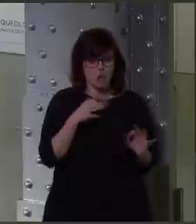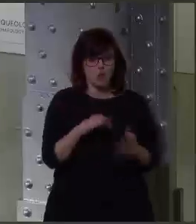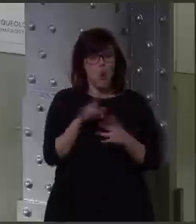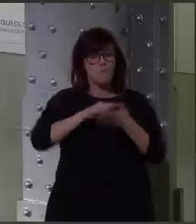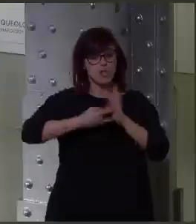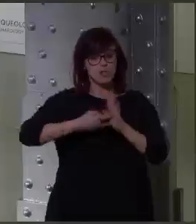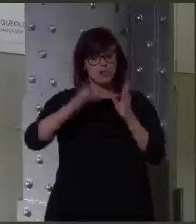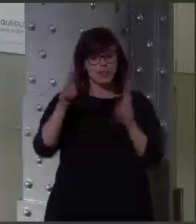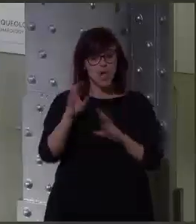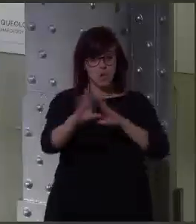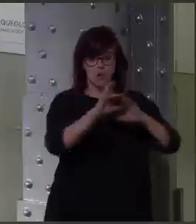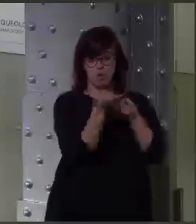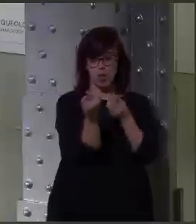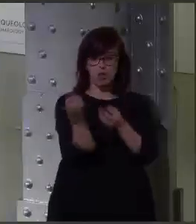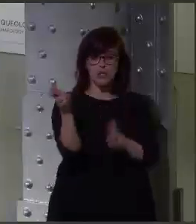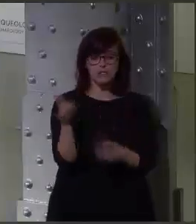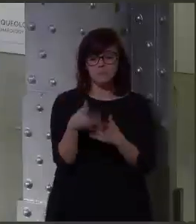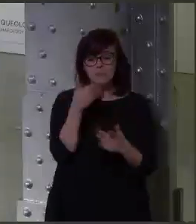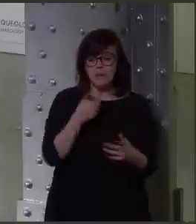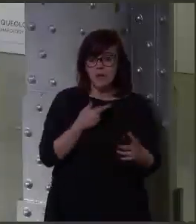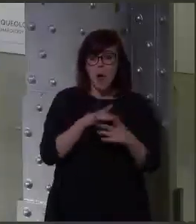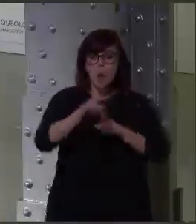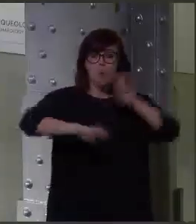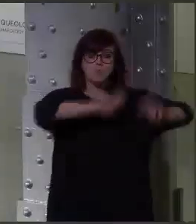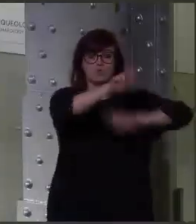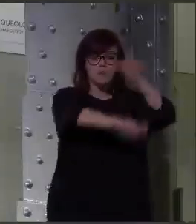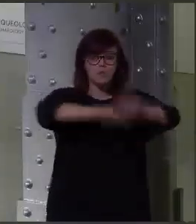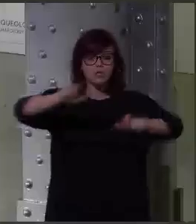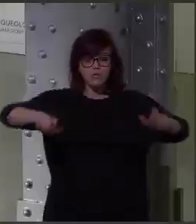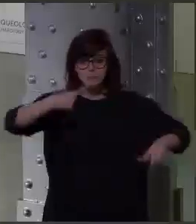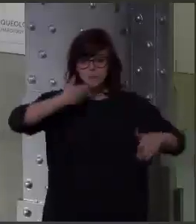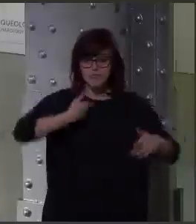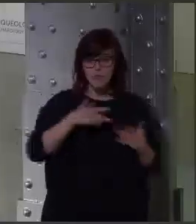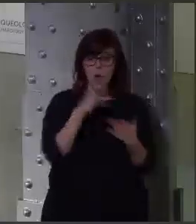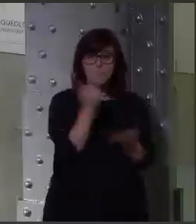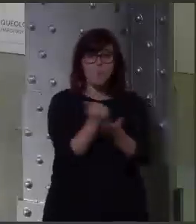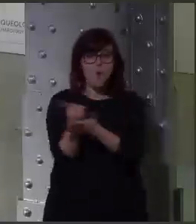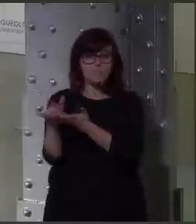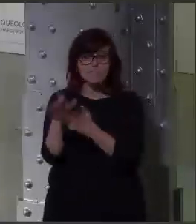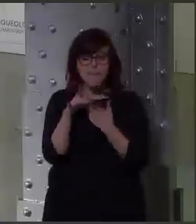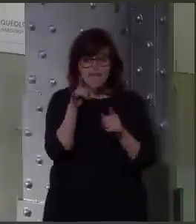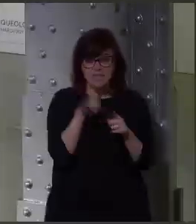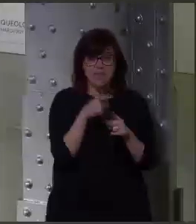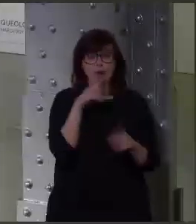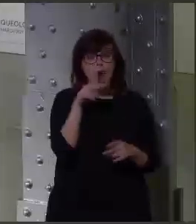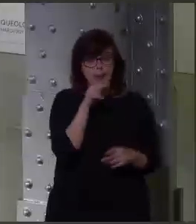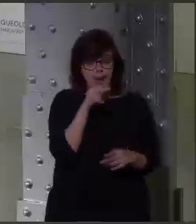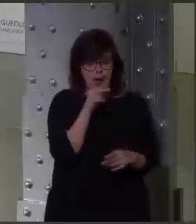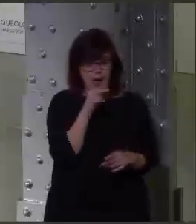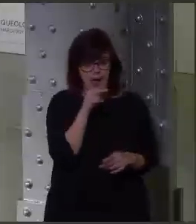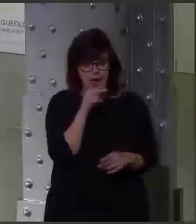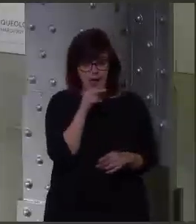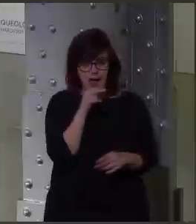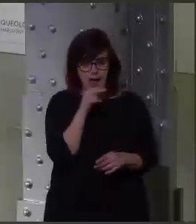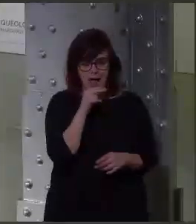un proyecto de comunicación y han buscado varias personas y me han pedido muestras, y las he dado de orina,